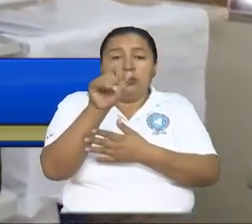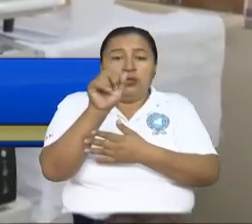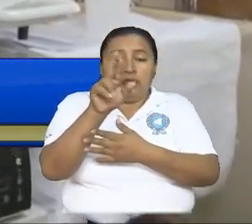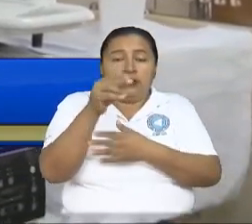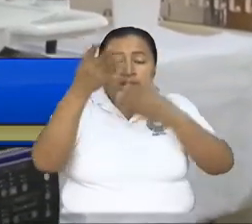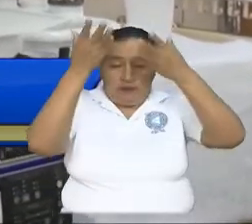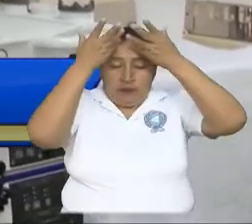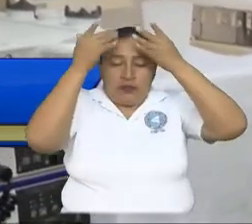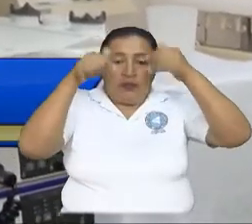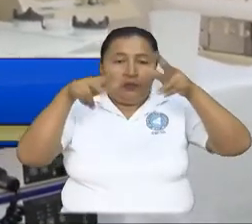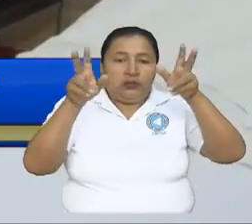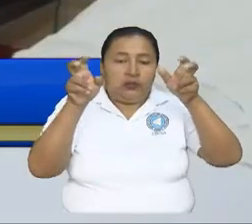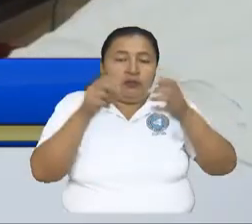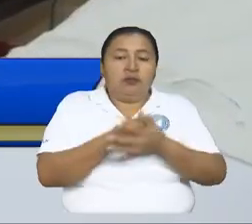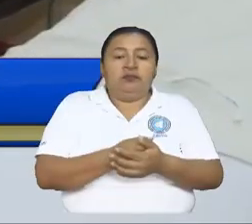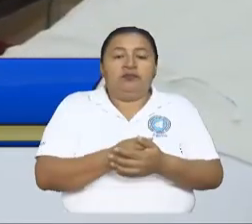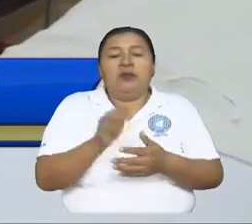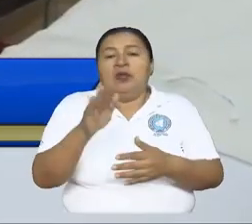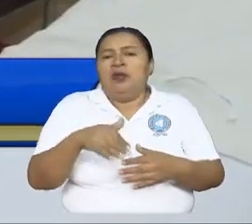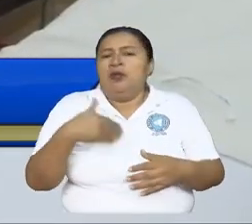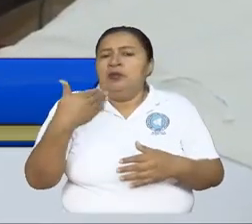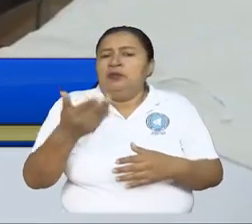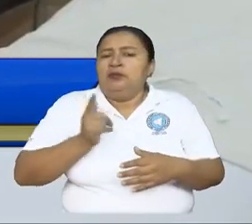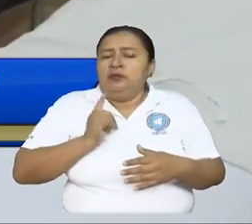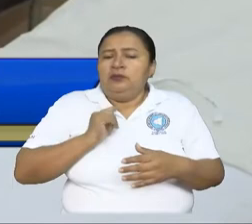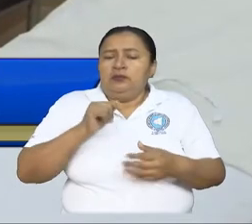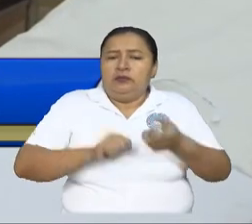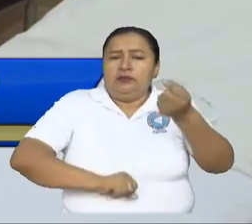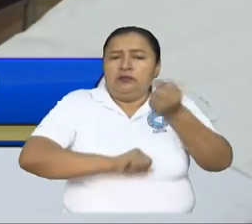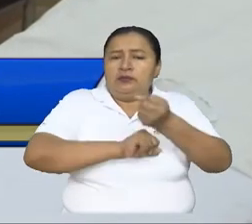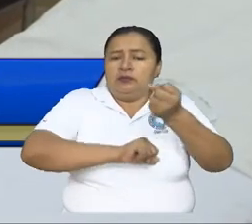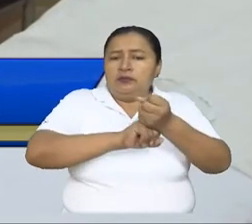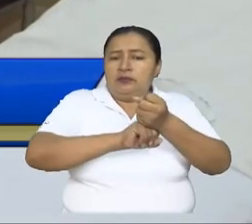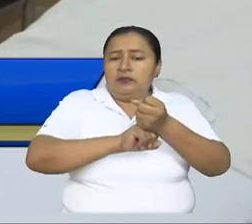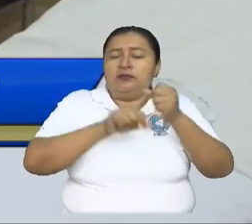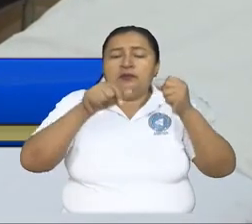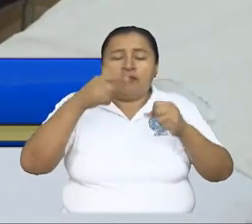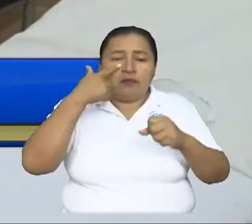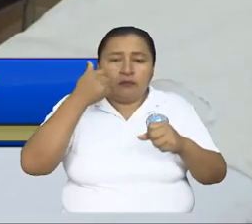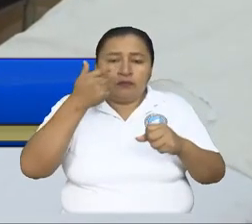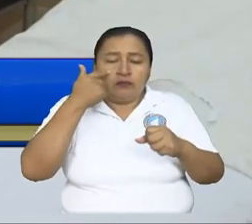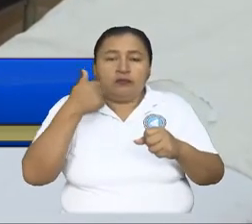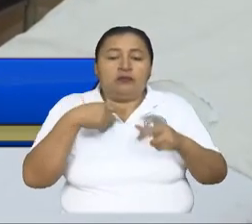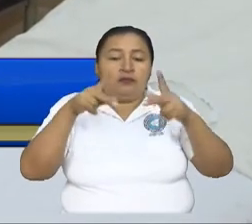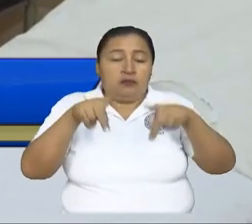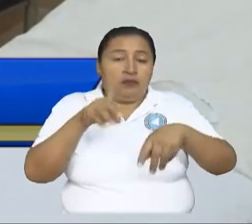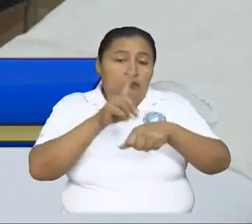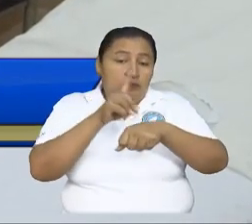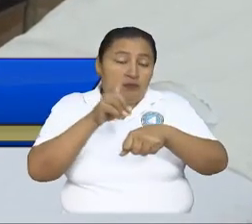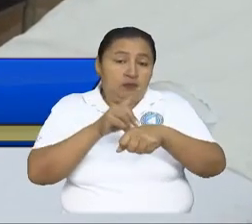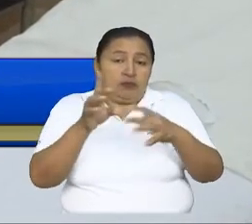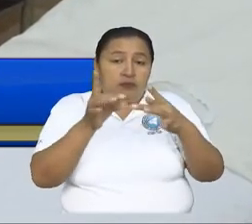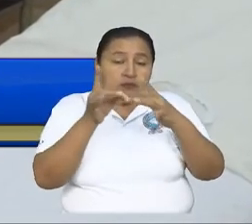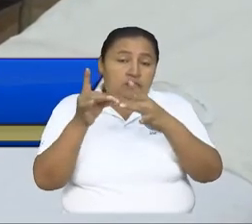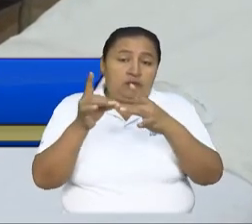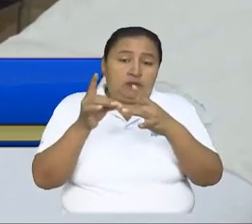aparte luego tenemos que vamos a fortalecer los conocimientos de los médicos especialistas y personal de